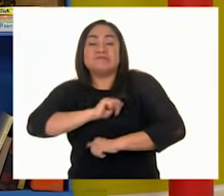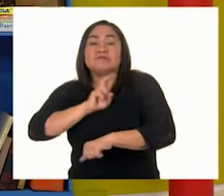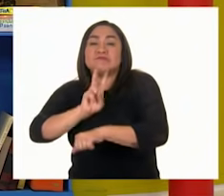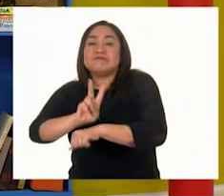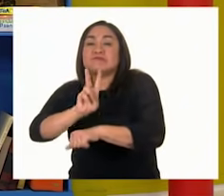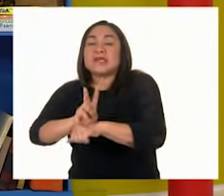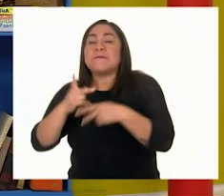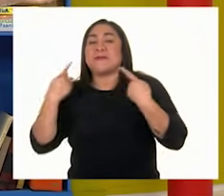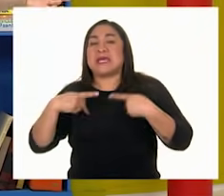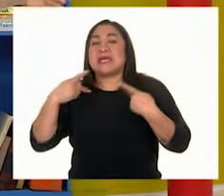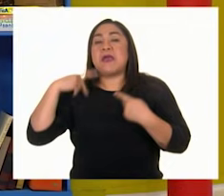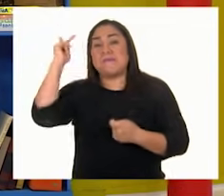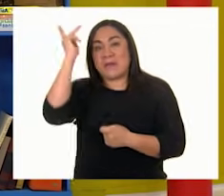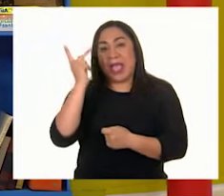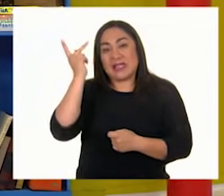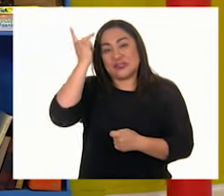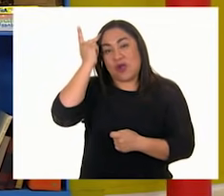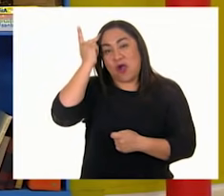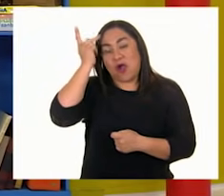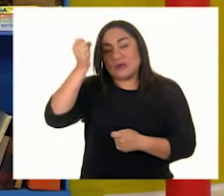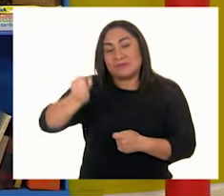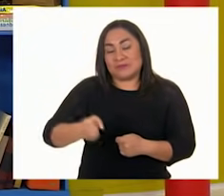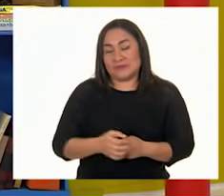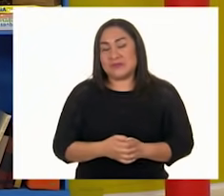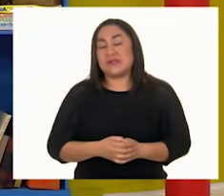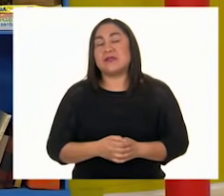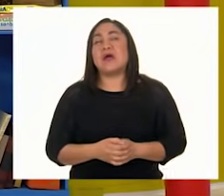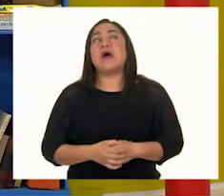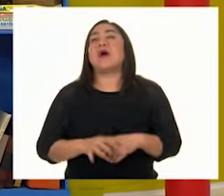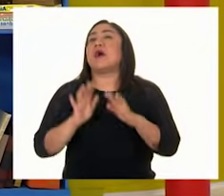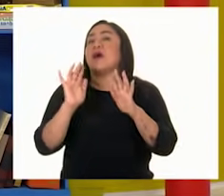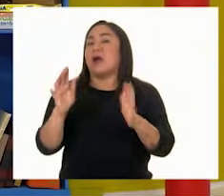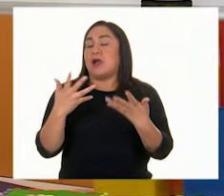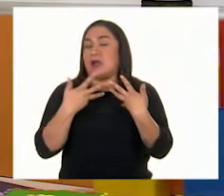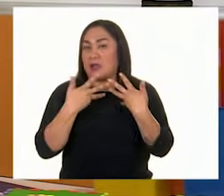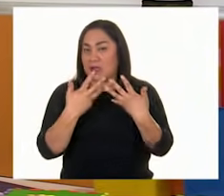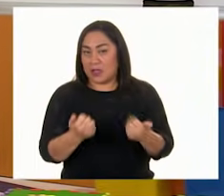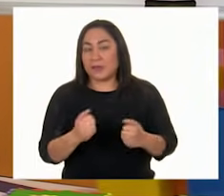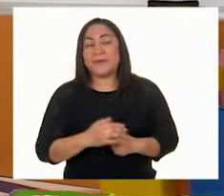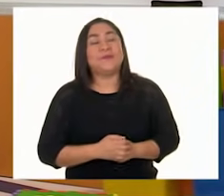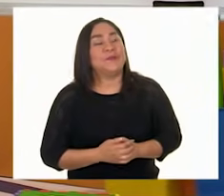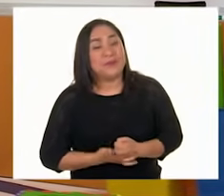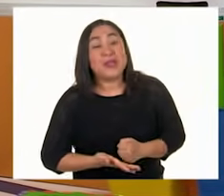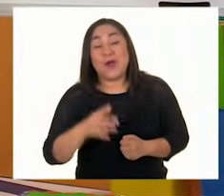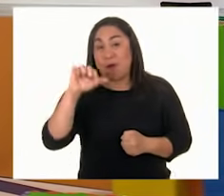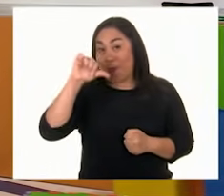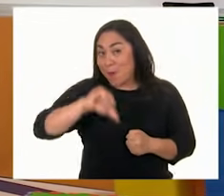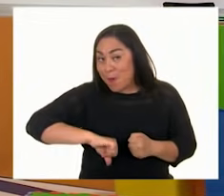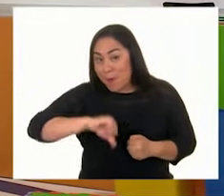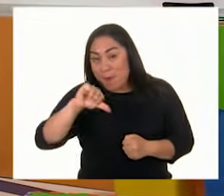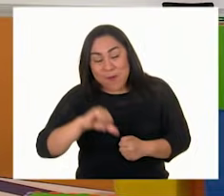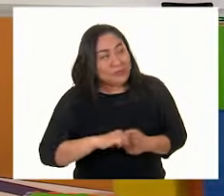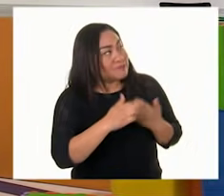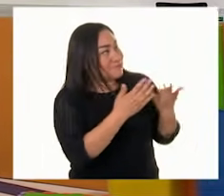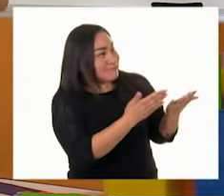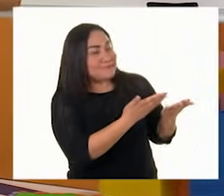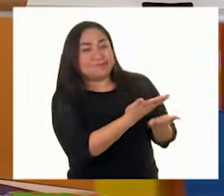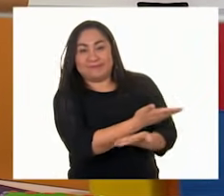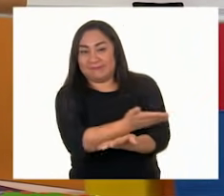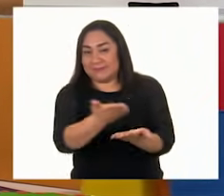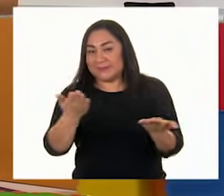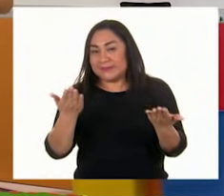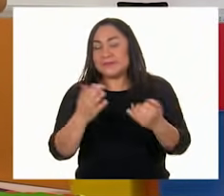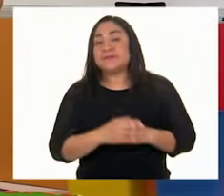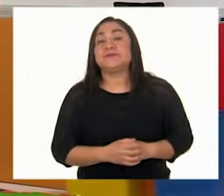¡Ah! Eso cambia todo. Muy bien. Así es. Y el día de hoy, niños y niñas, Mariana,